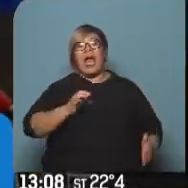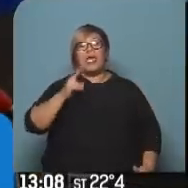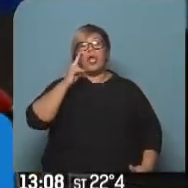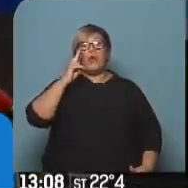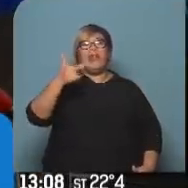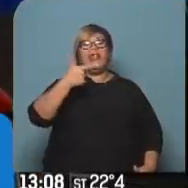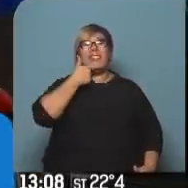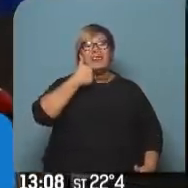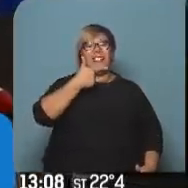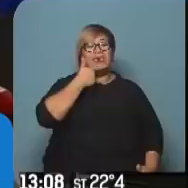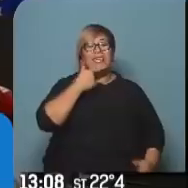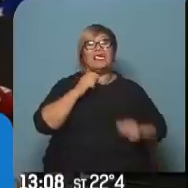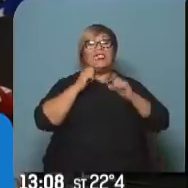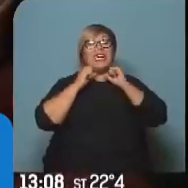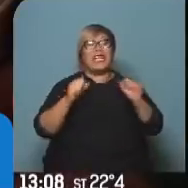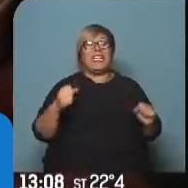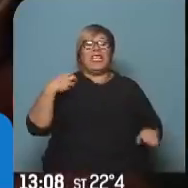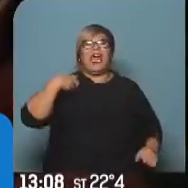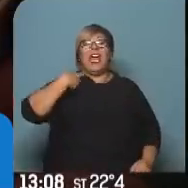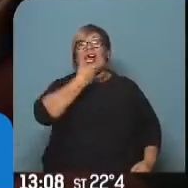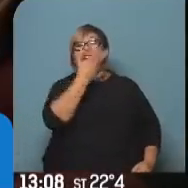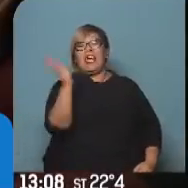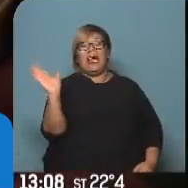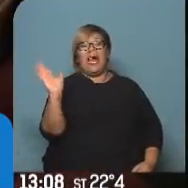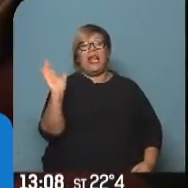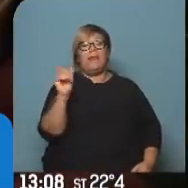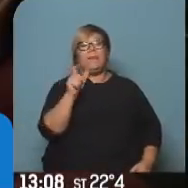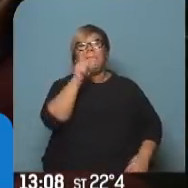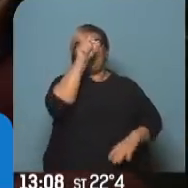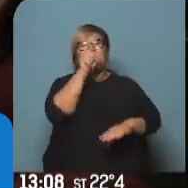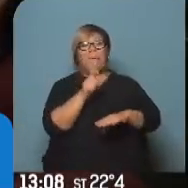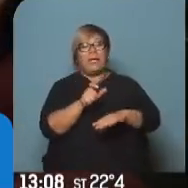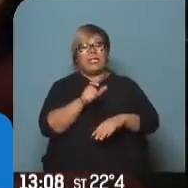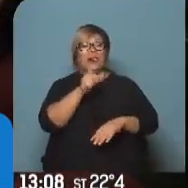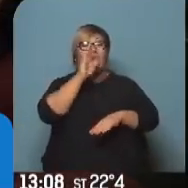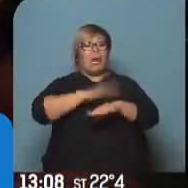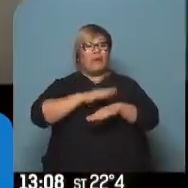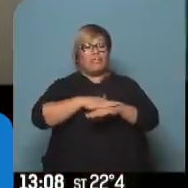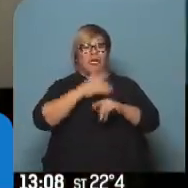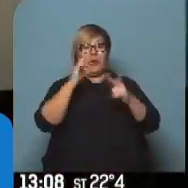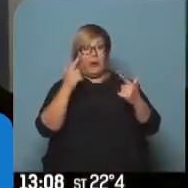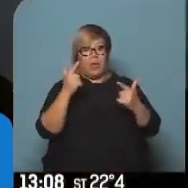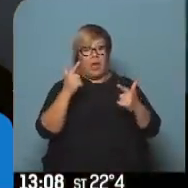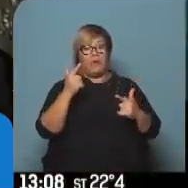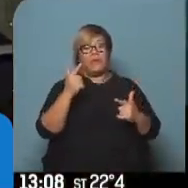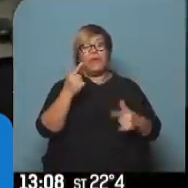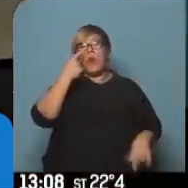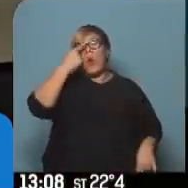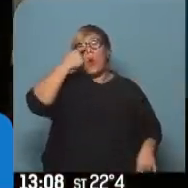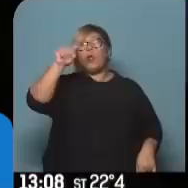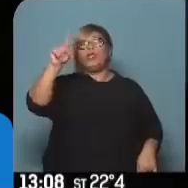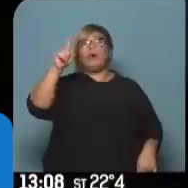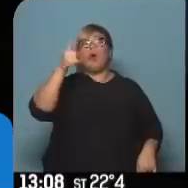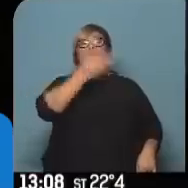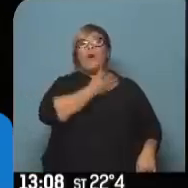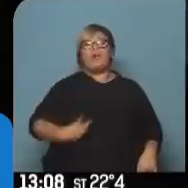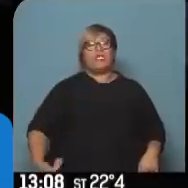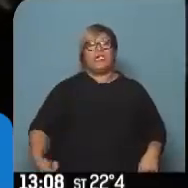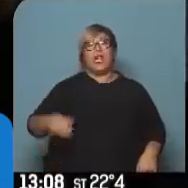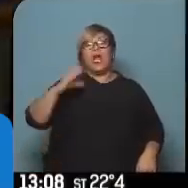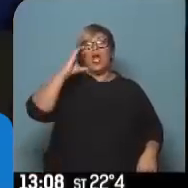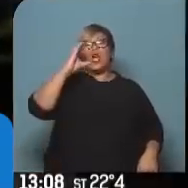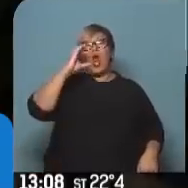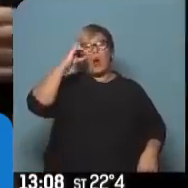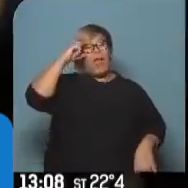acéfala. La última persona que ocupó ese cargo fue el expresidente colombiano Ernesto Samper, quien recientemente hizo